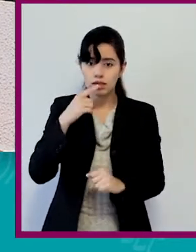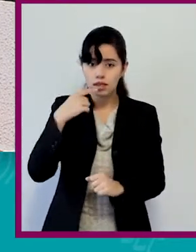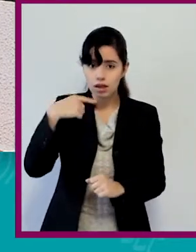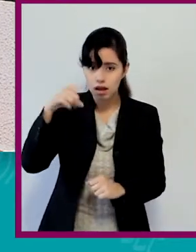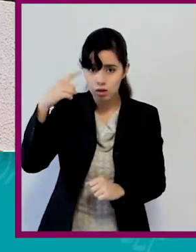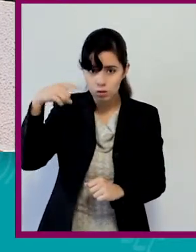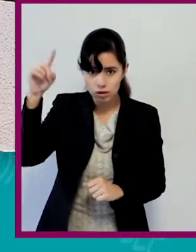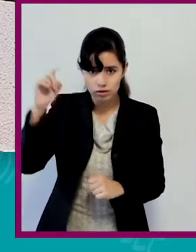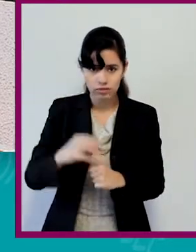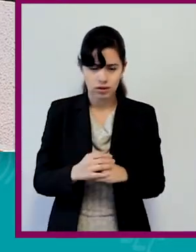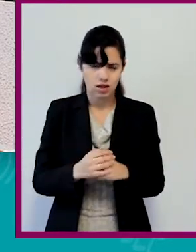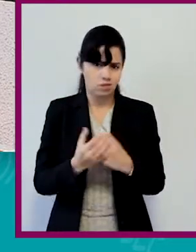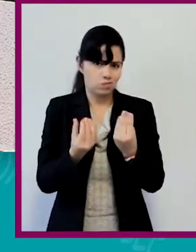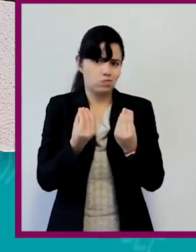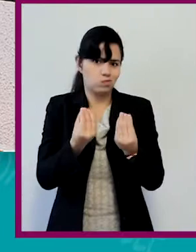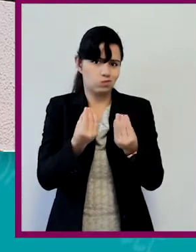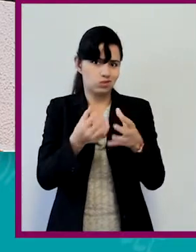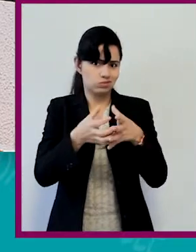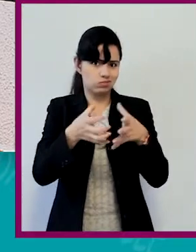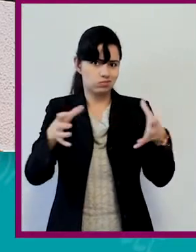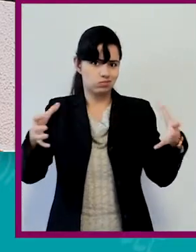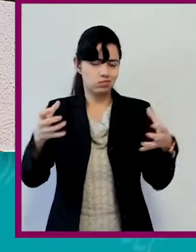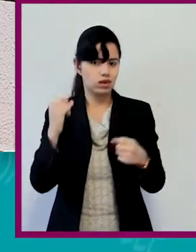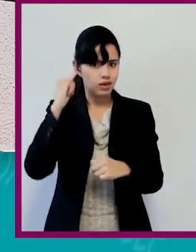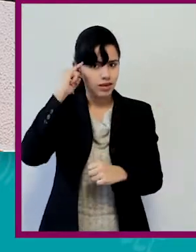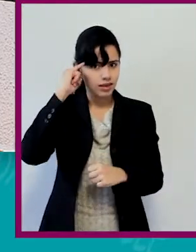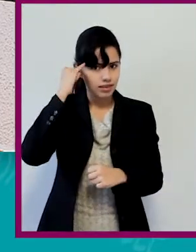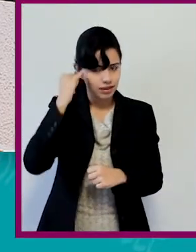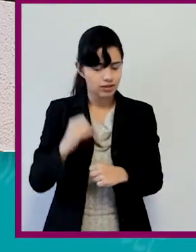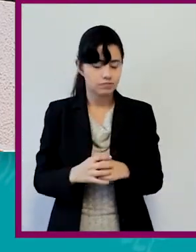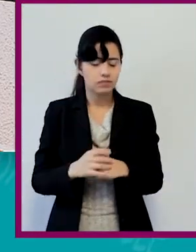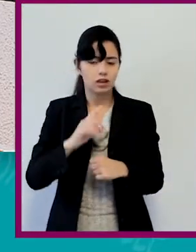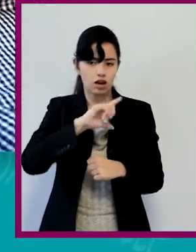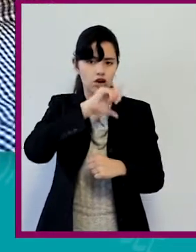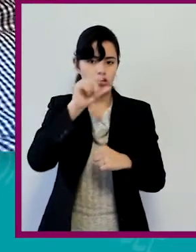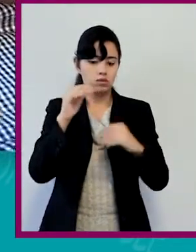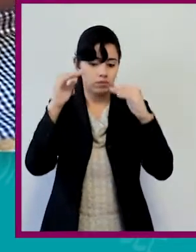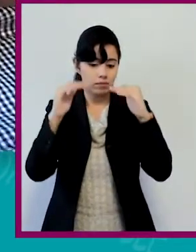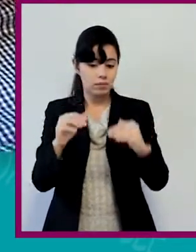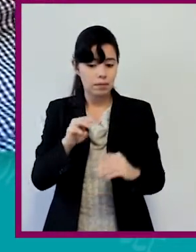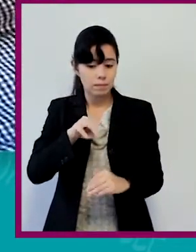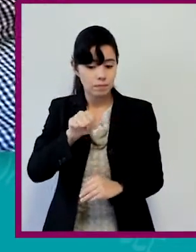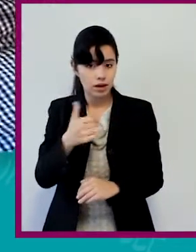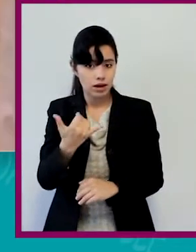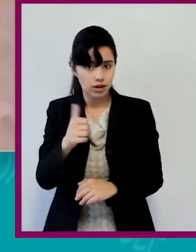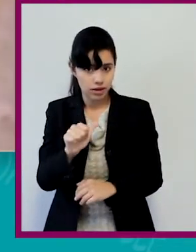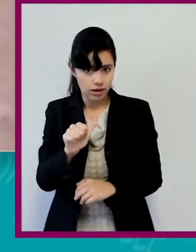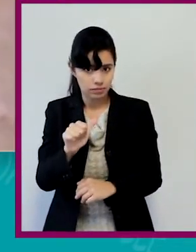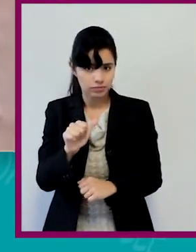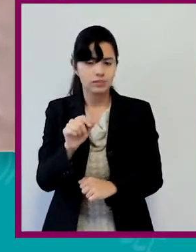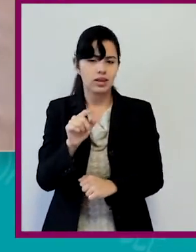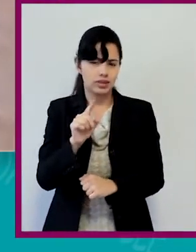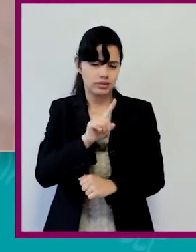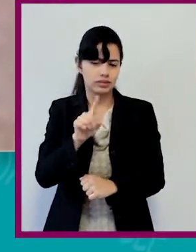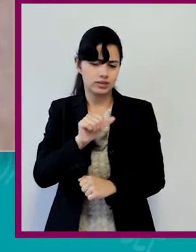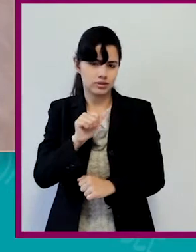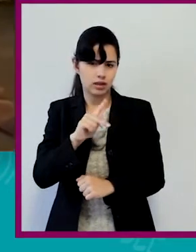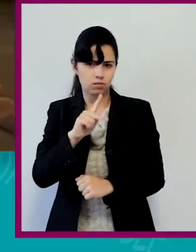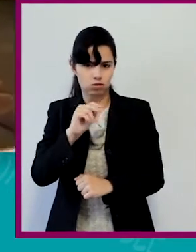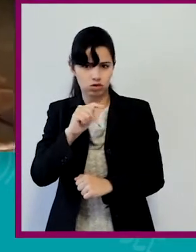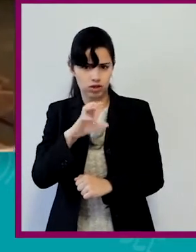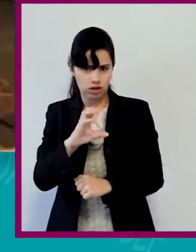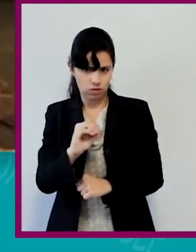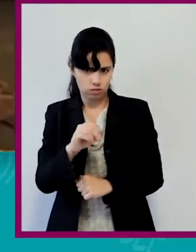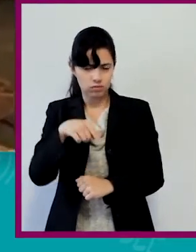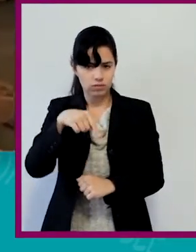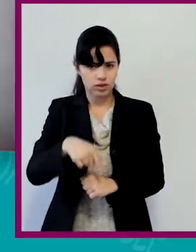de indígenas mexicanos. Después tenemos el maya y el zapoteco, que son de las más habladas, también el mixteco. Y después